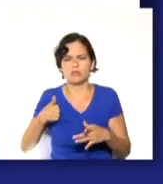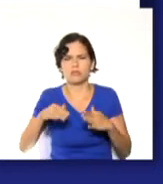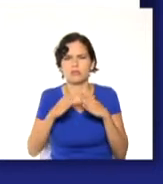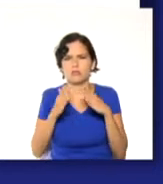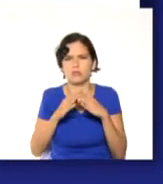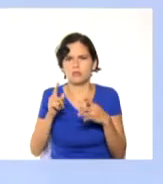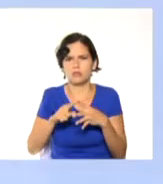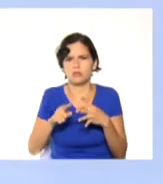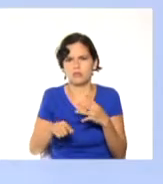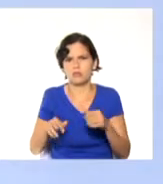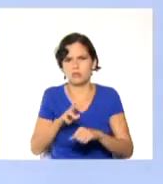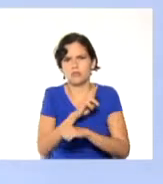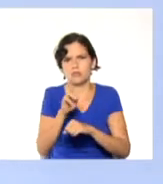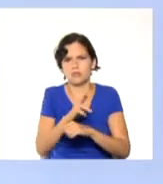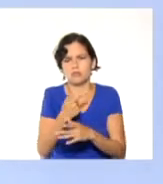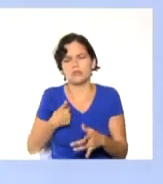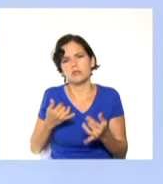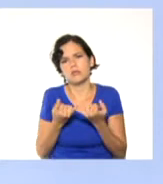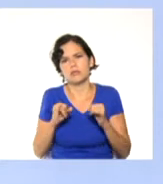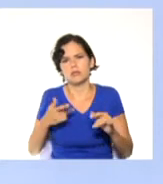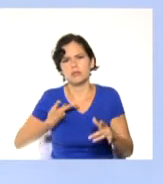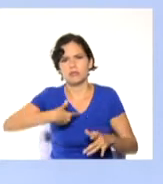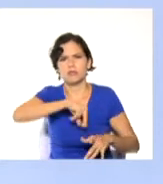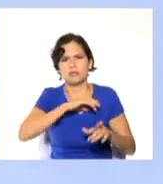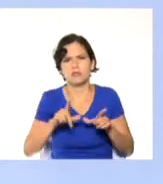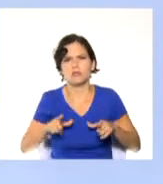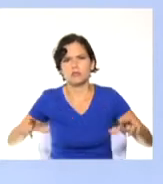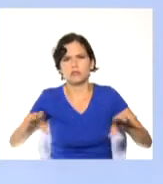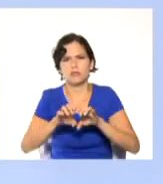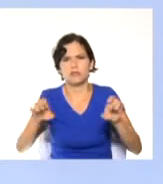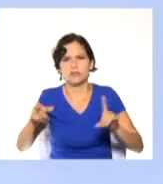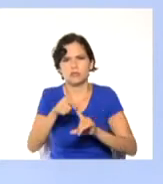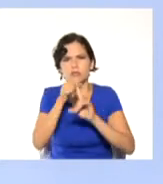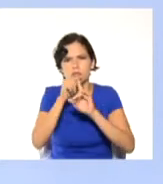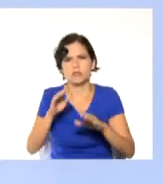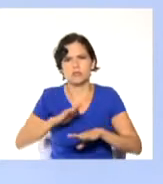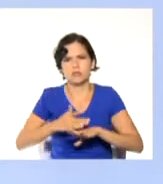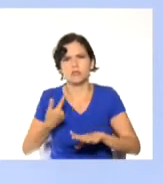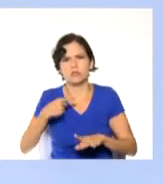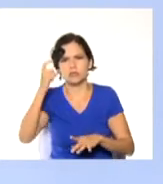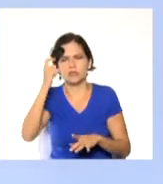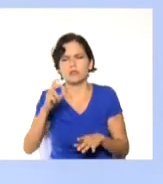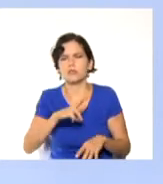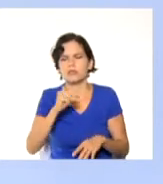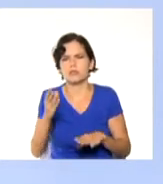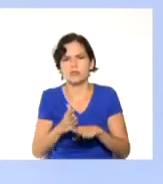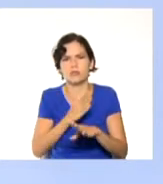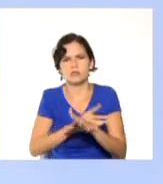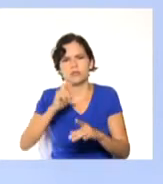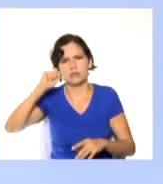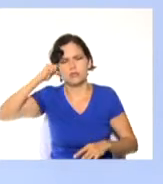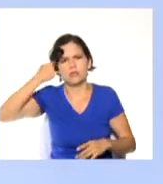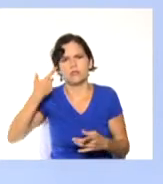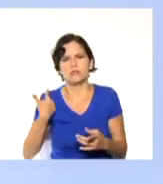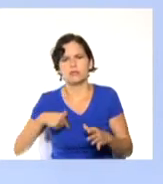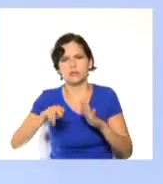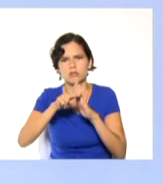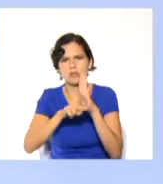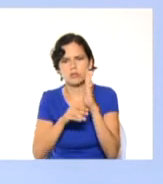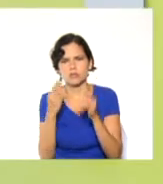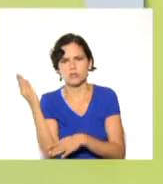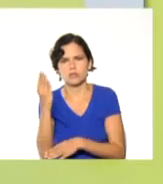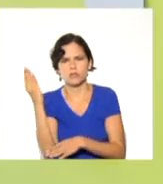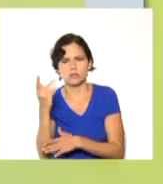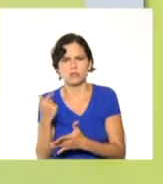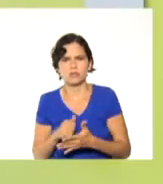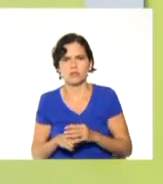material de provecho. Y así llegamos al final de nuestro segmento de educación especial por el día de hoy. No sin antes recordarles que debemos mantener las medidas